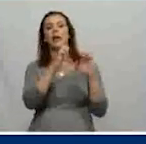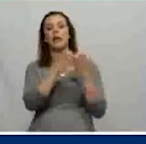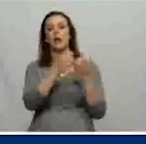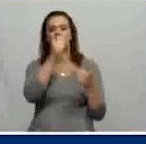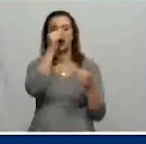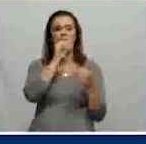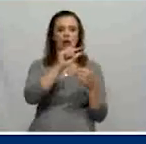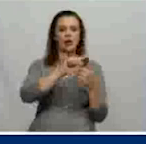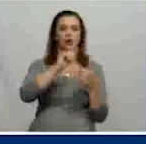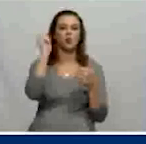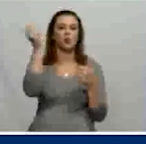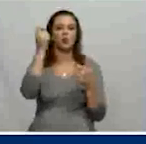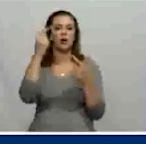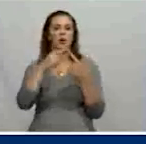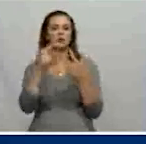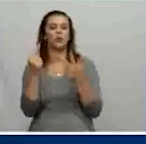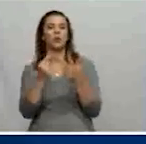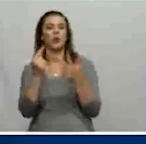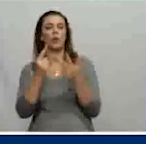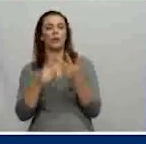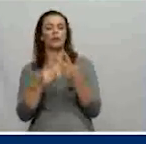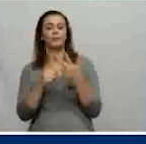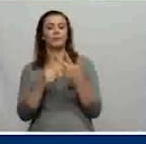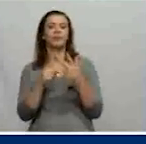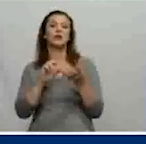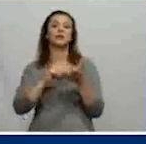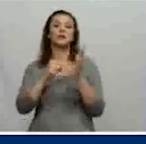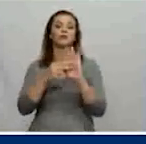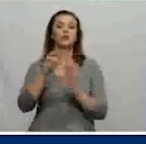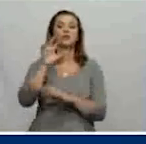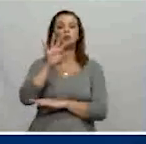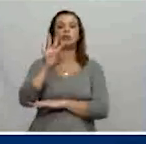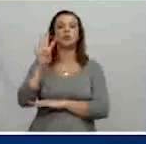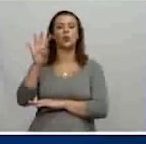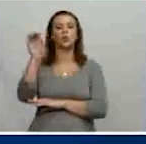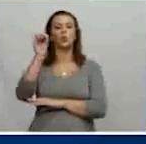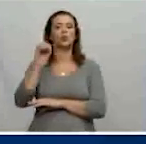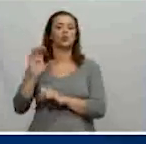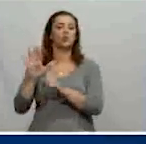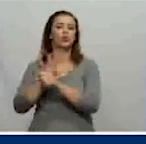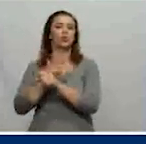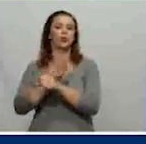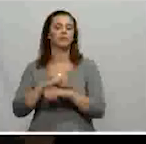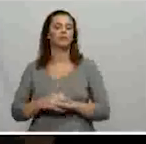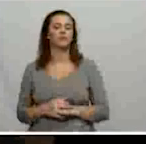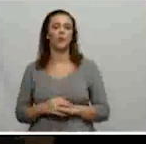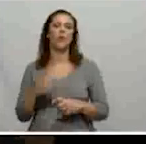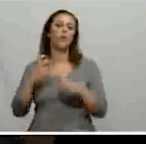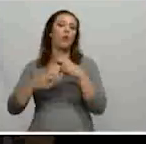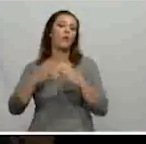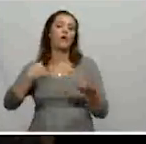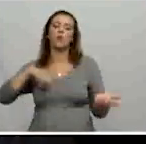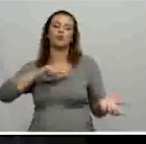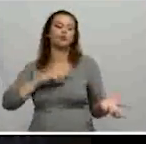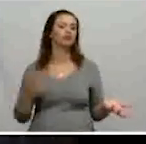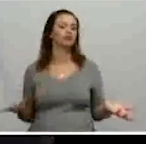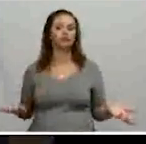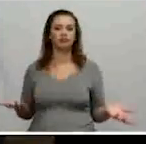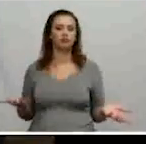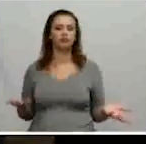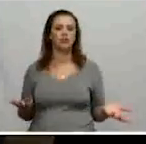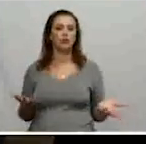como Grecia, la ADG y Guadalupe, es decir, el 54%. Es un problema nuestro, o